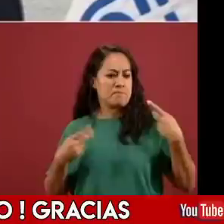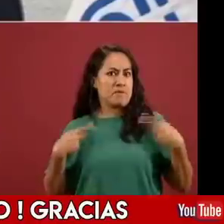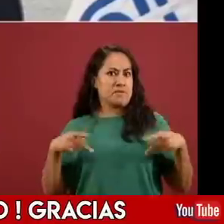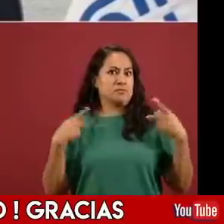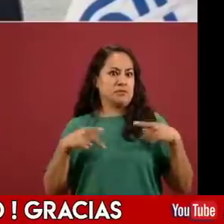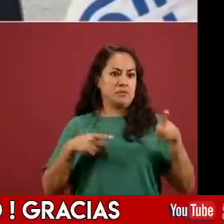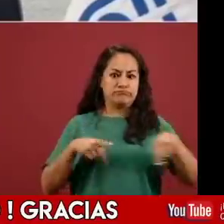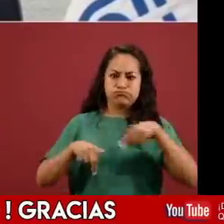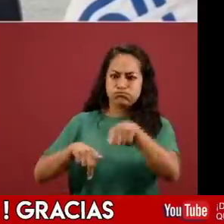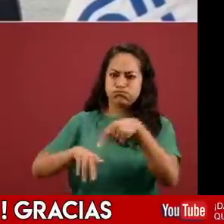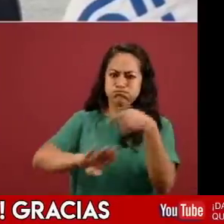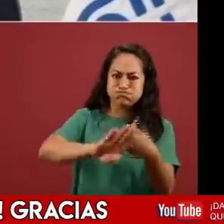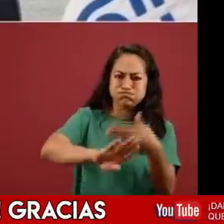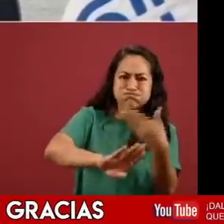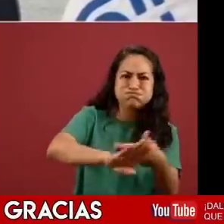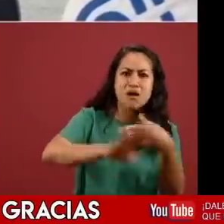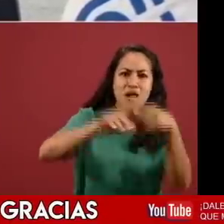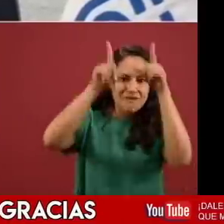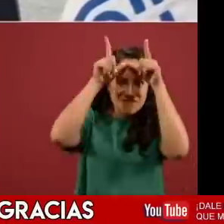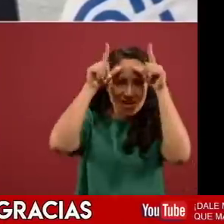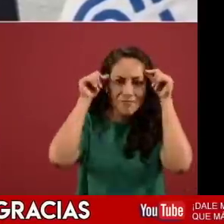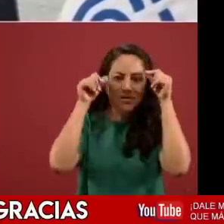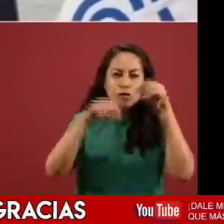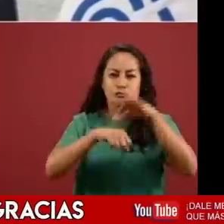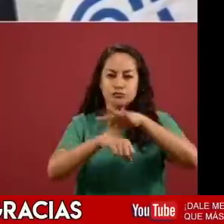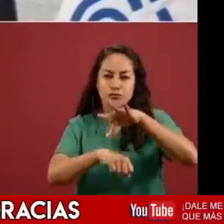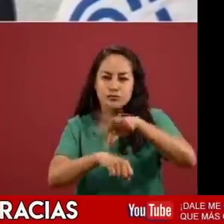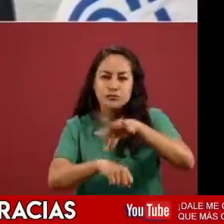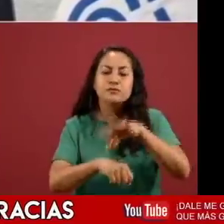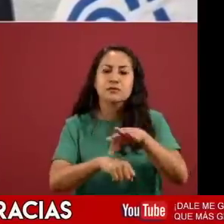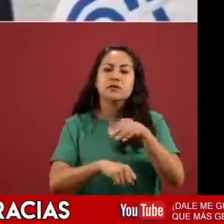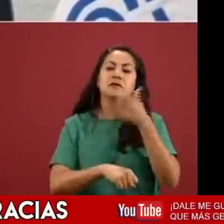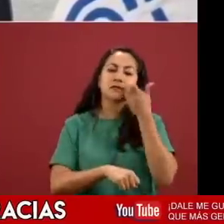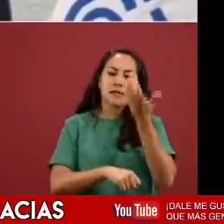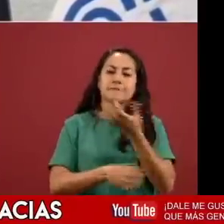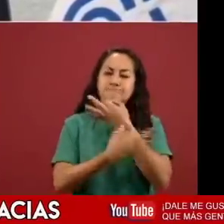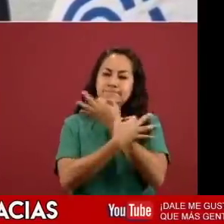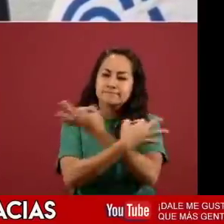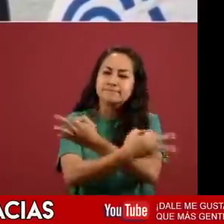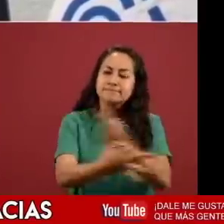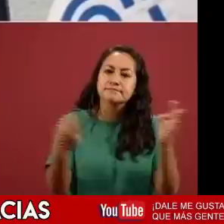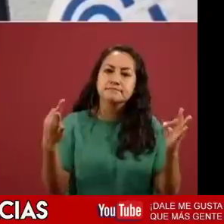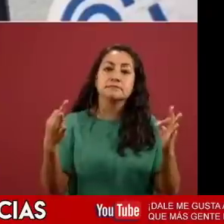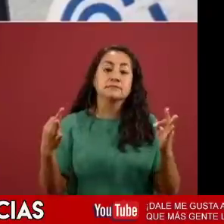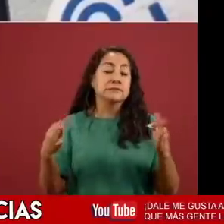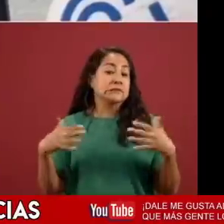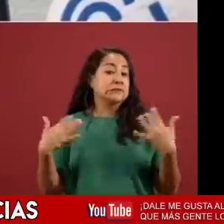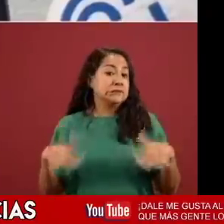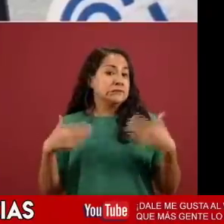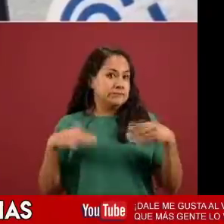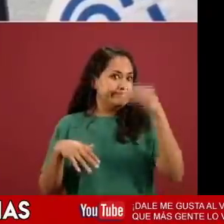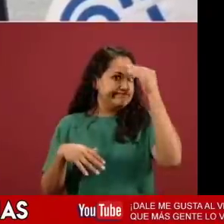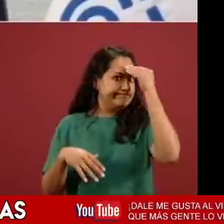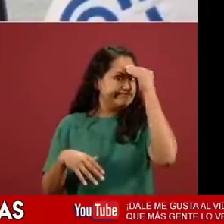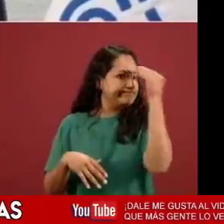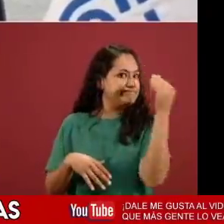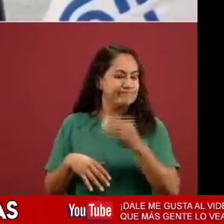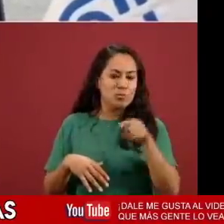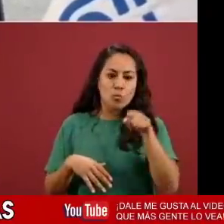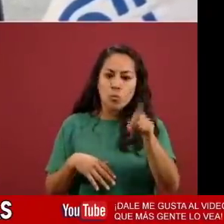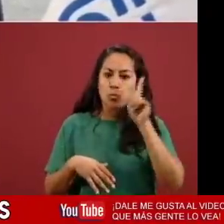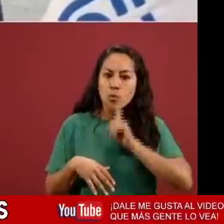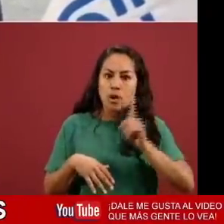les comunico que después de conocer la noticia de la altera agresión que recibió la enfermera del inps